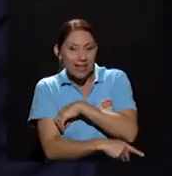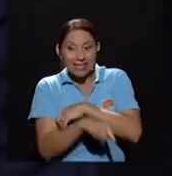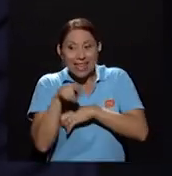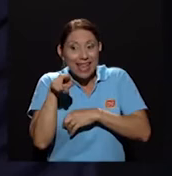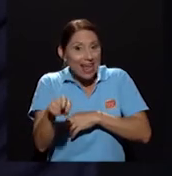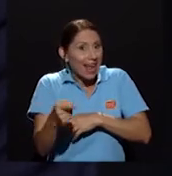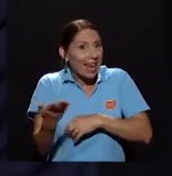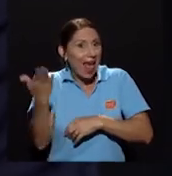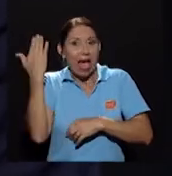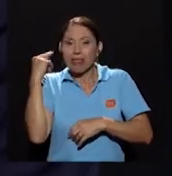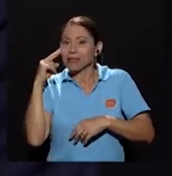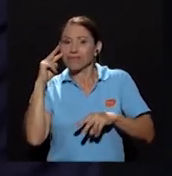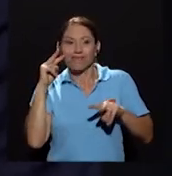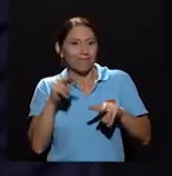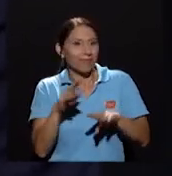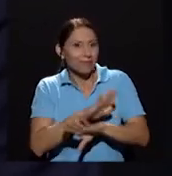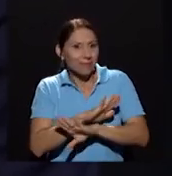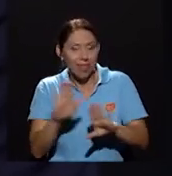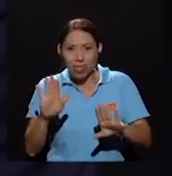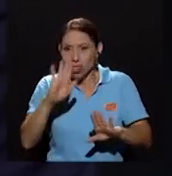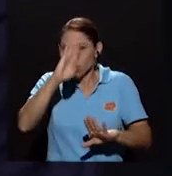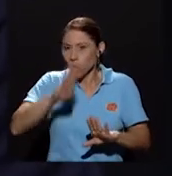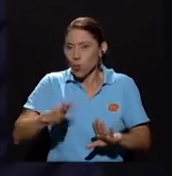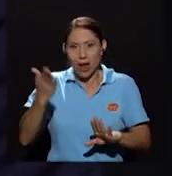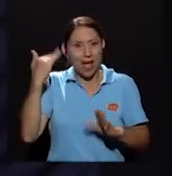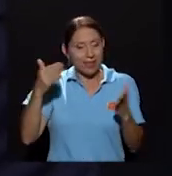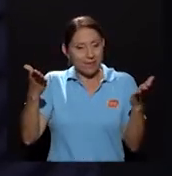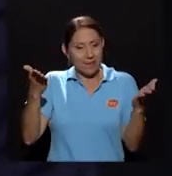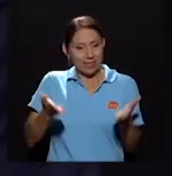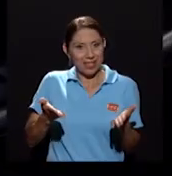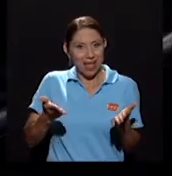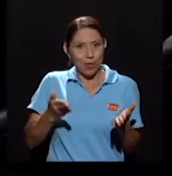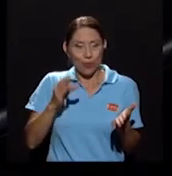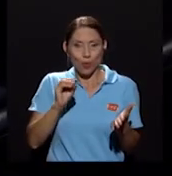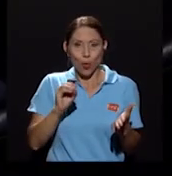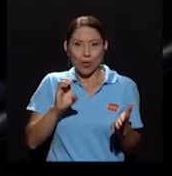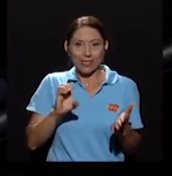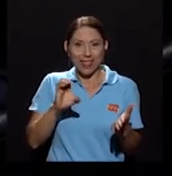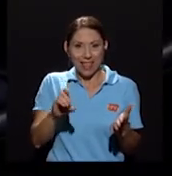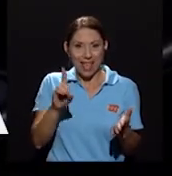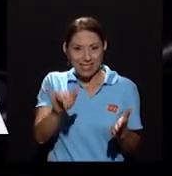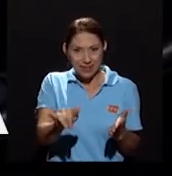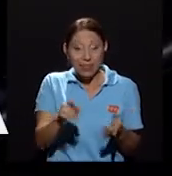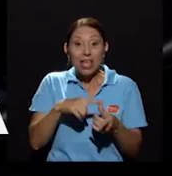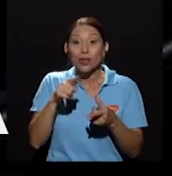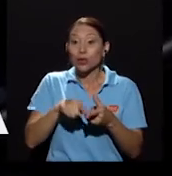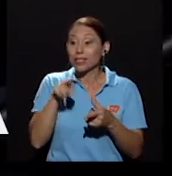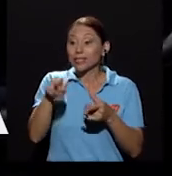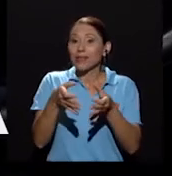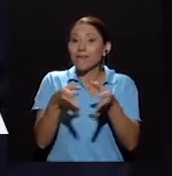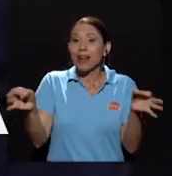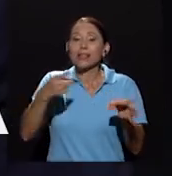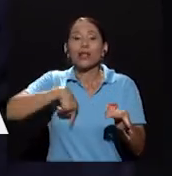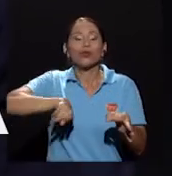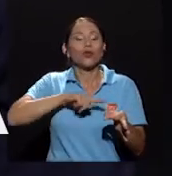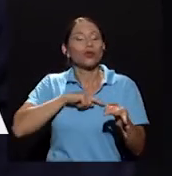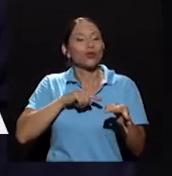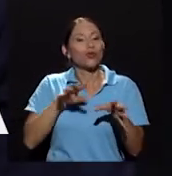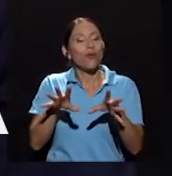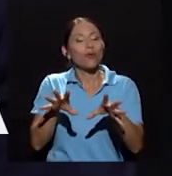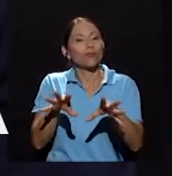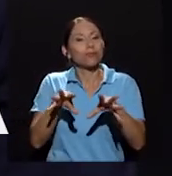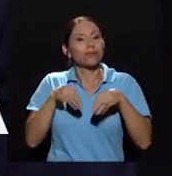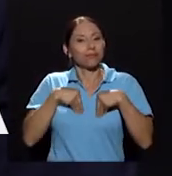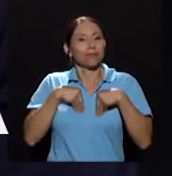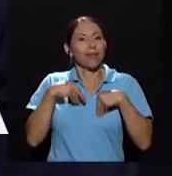la ocde en esta oportunidad de costa rica así que es una frase que nos llevamos para la historia y